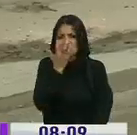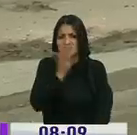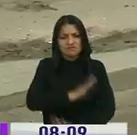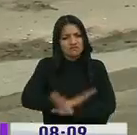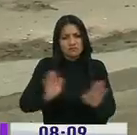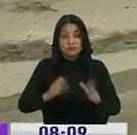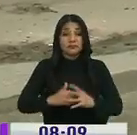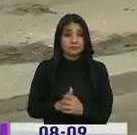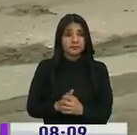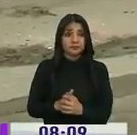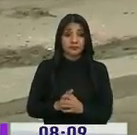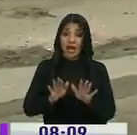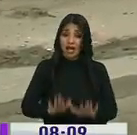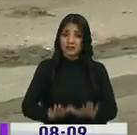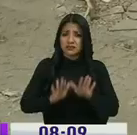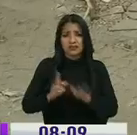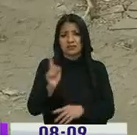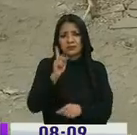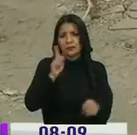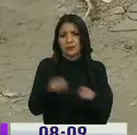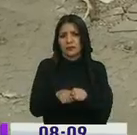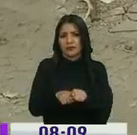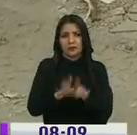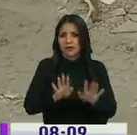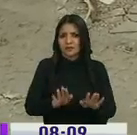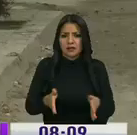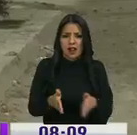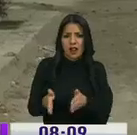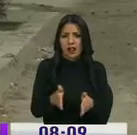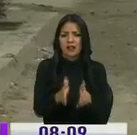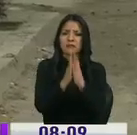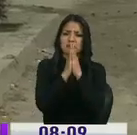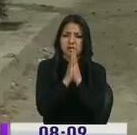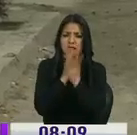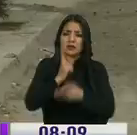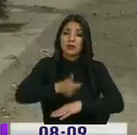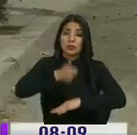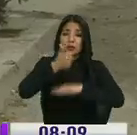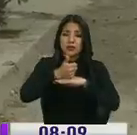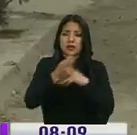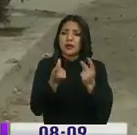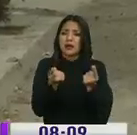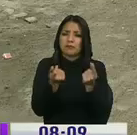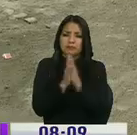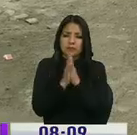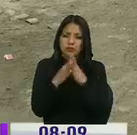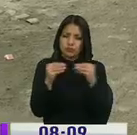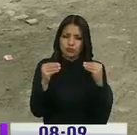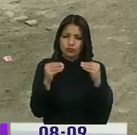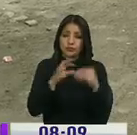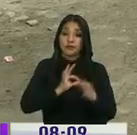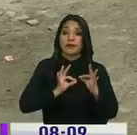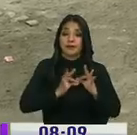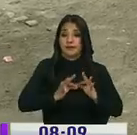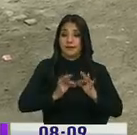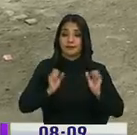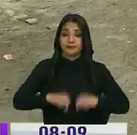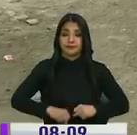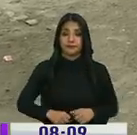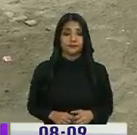no se resignan a vivir en estas condiciones por lo que esperan pronto las mejoras lleguen este sector de calderón informó sofía